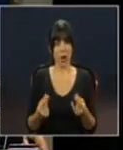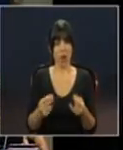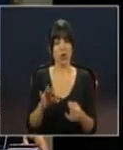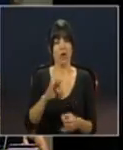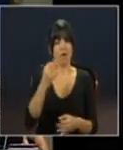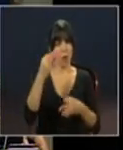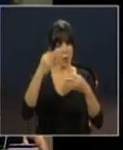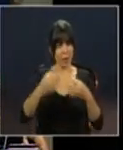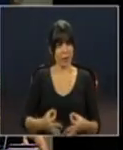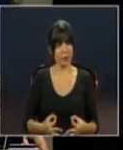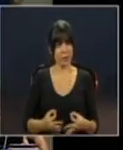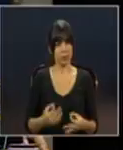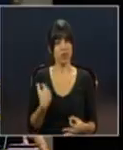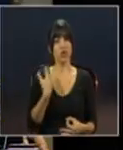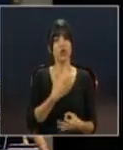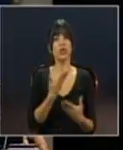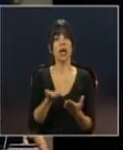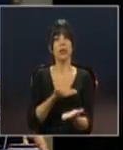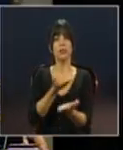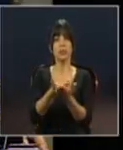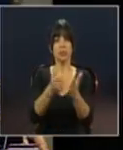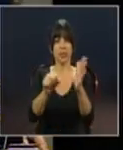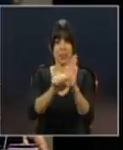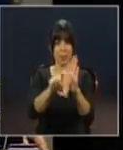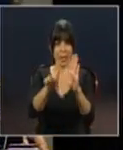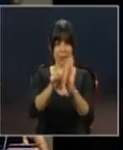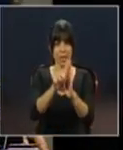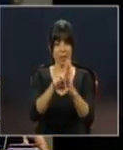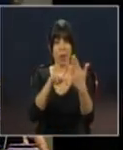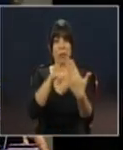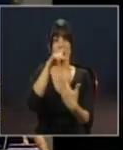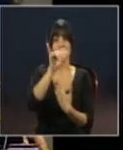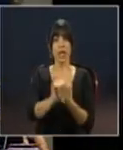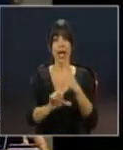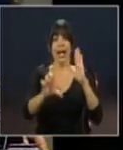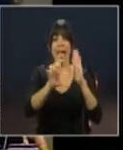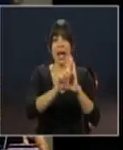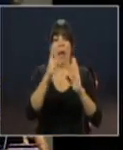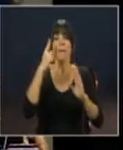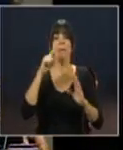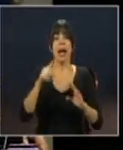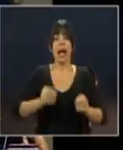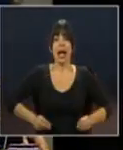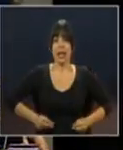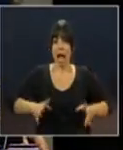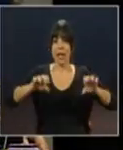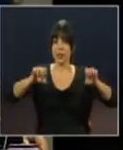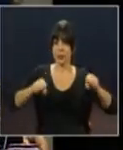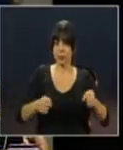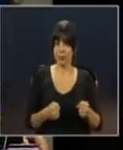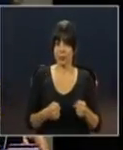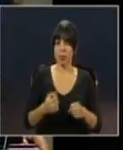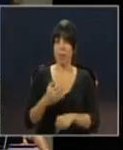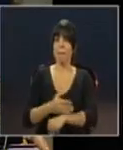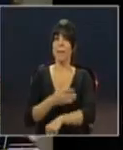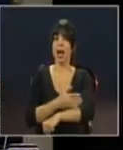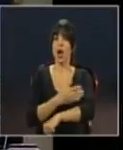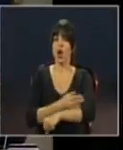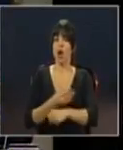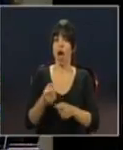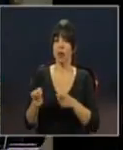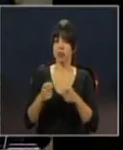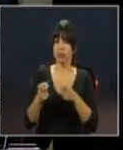decisiva. Hemos presentado a la Asamblea Legislativa proyectos de ley para recortar el gasto, mejorar la gestión